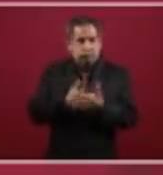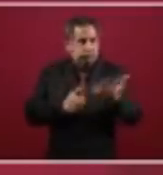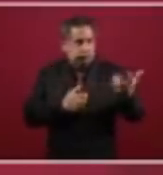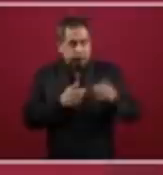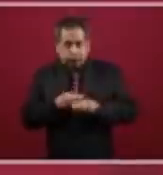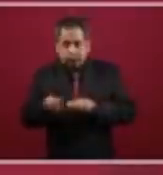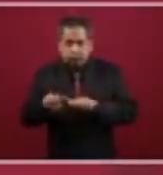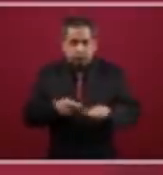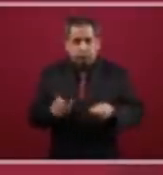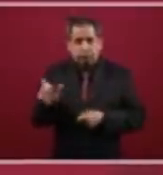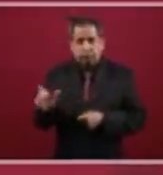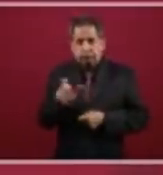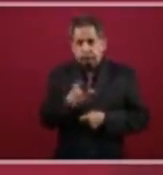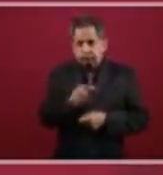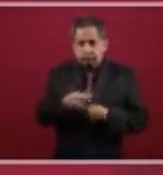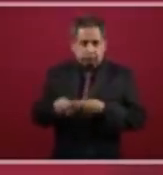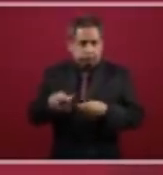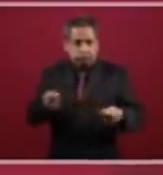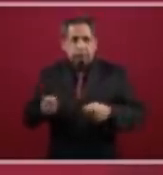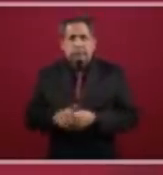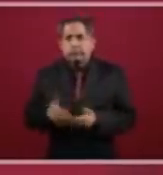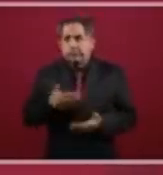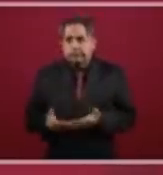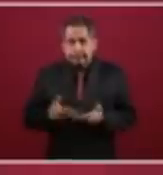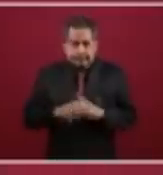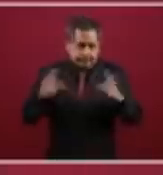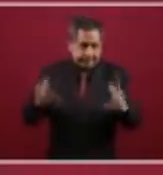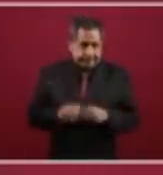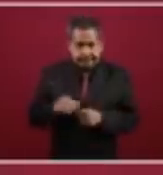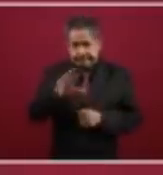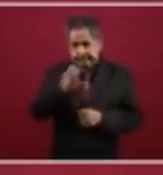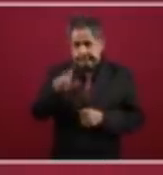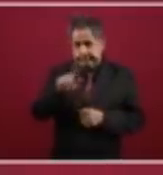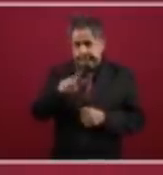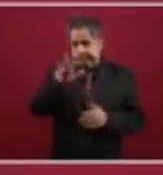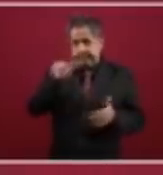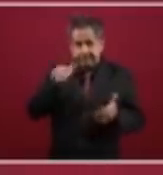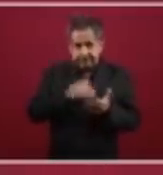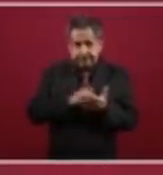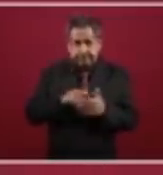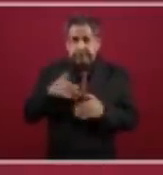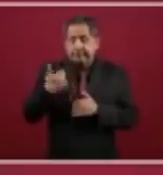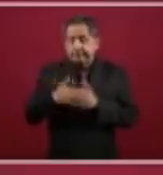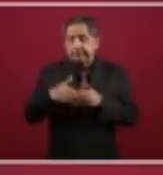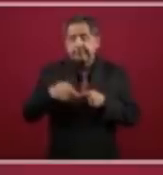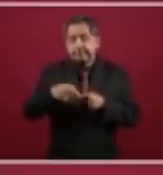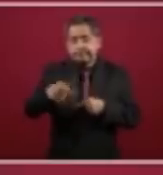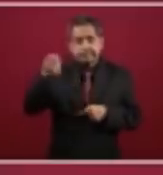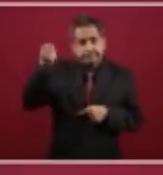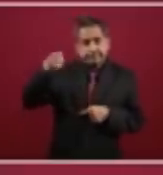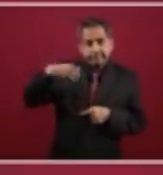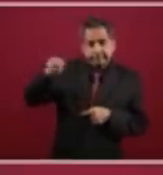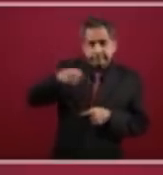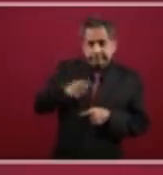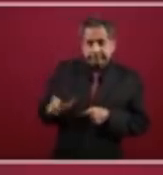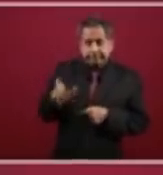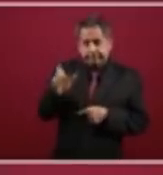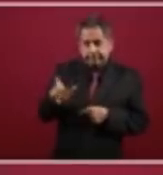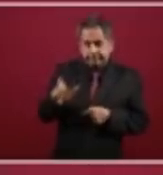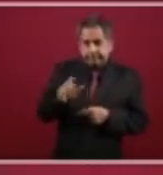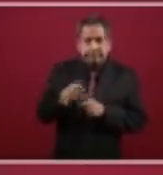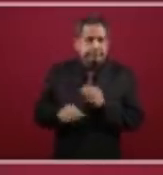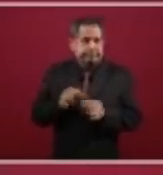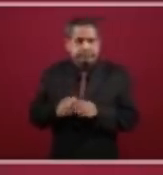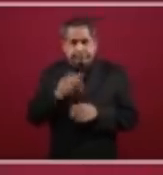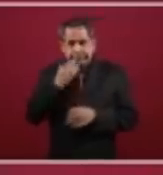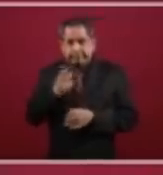de las tarjetas de bienestar. Hoy tenemos 575 mil que ya van a recibir su apoyo en la tarjeta de bienestar. En